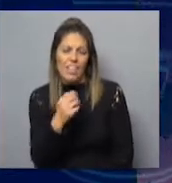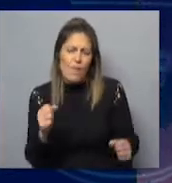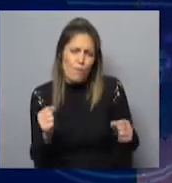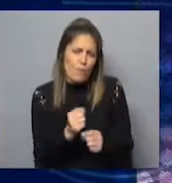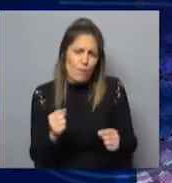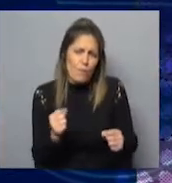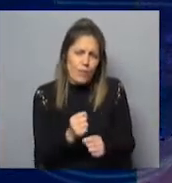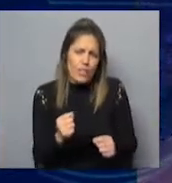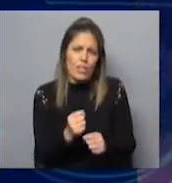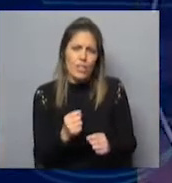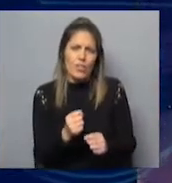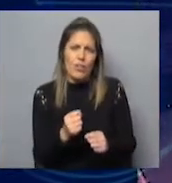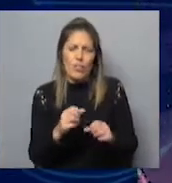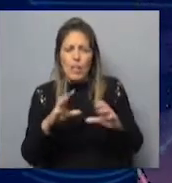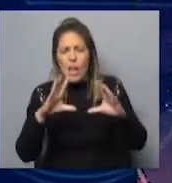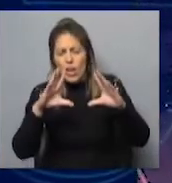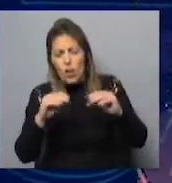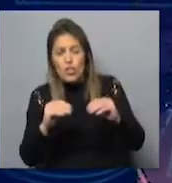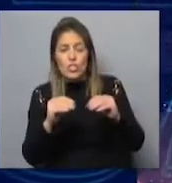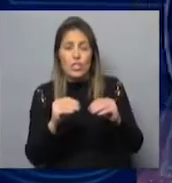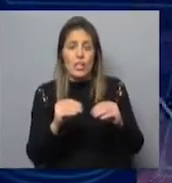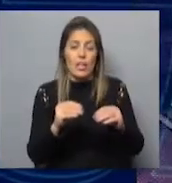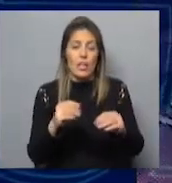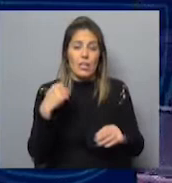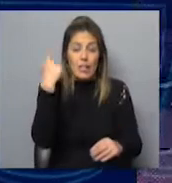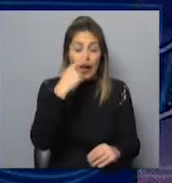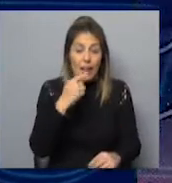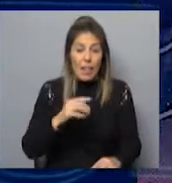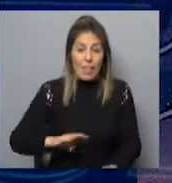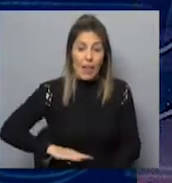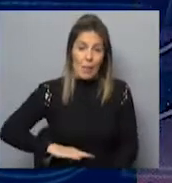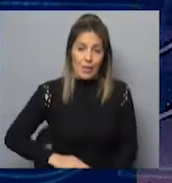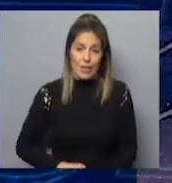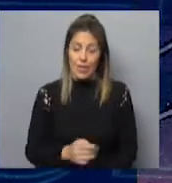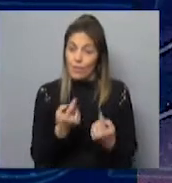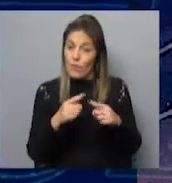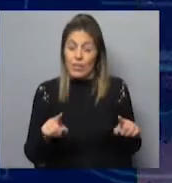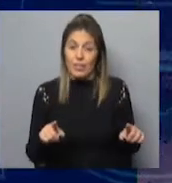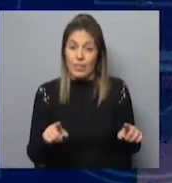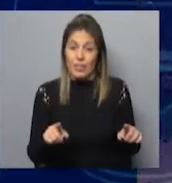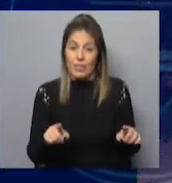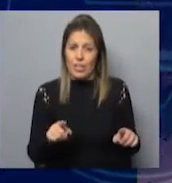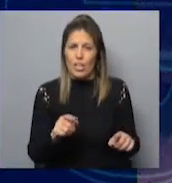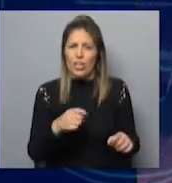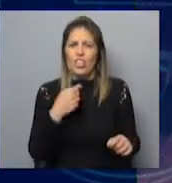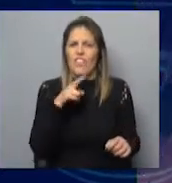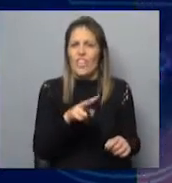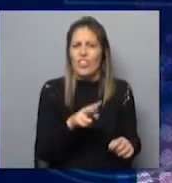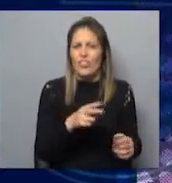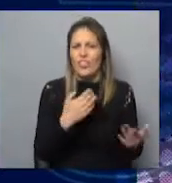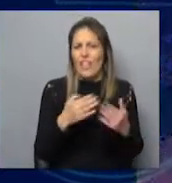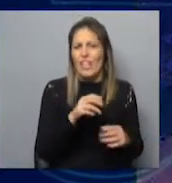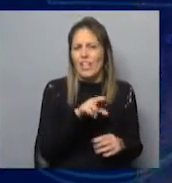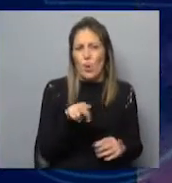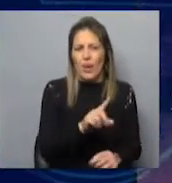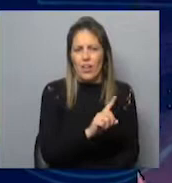que se arrancará de la noche que tener la cara de el hambre y no te tratan igual y